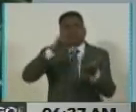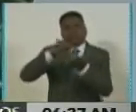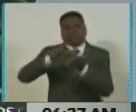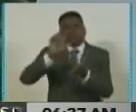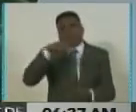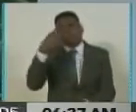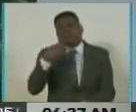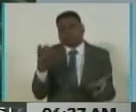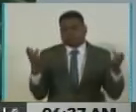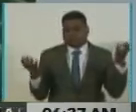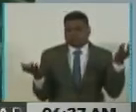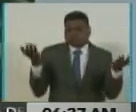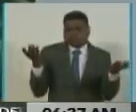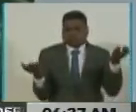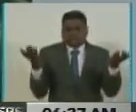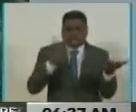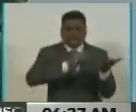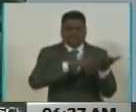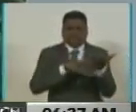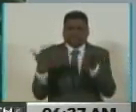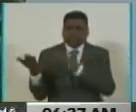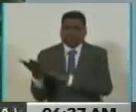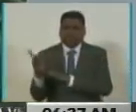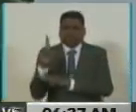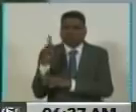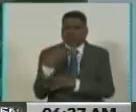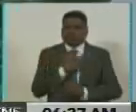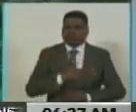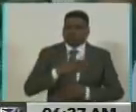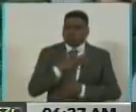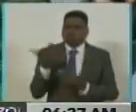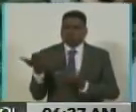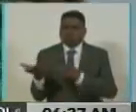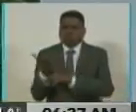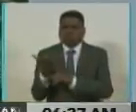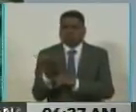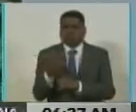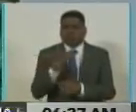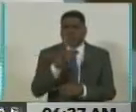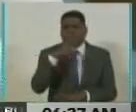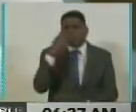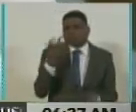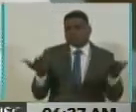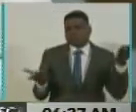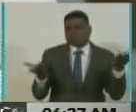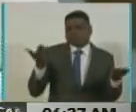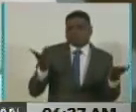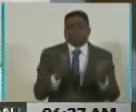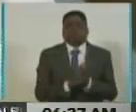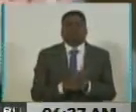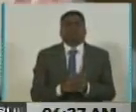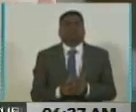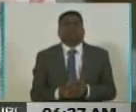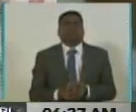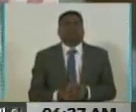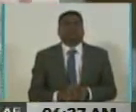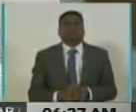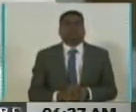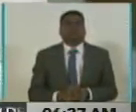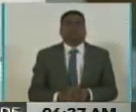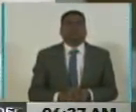que no está a gusto ni con la situación económica, ni con la situación ¿qué política? ¿Qué hacer con esa gente? Porque es gente que vive una realidad que vivimos todos